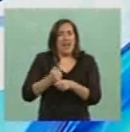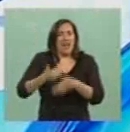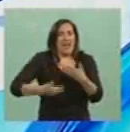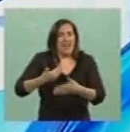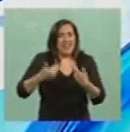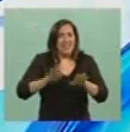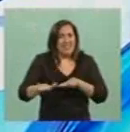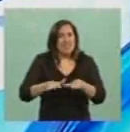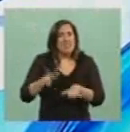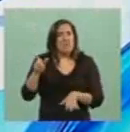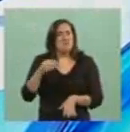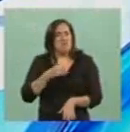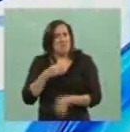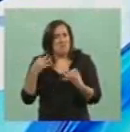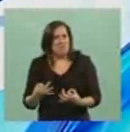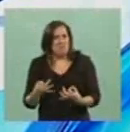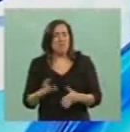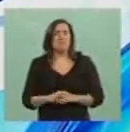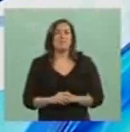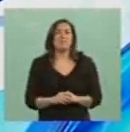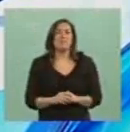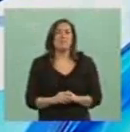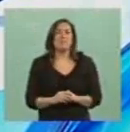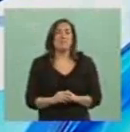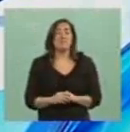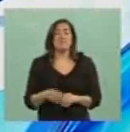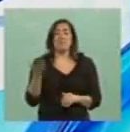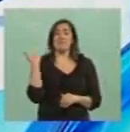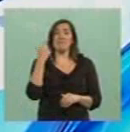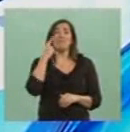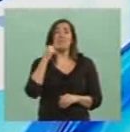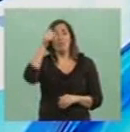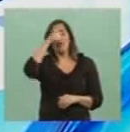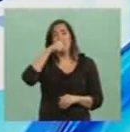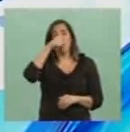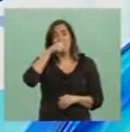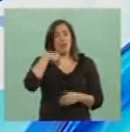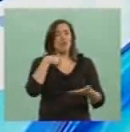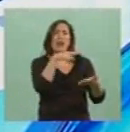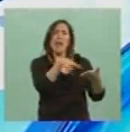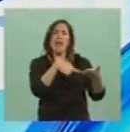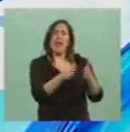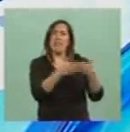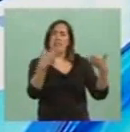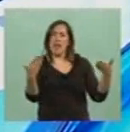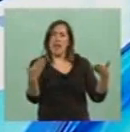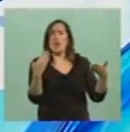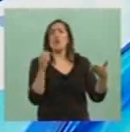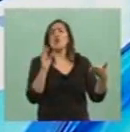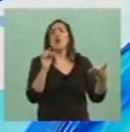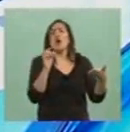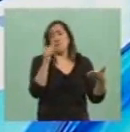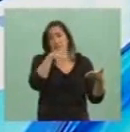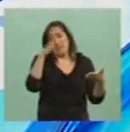de buena fe. Y la verdad que el día domingo, leyendo un diario, que no importa, ya